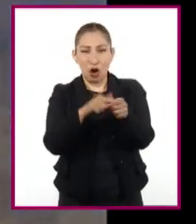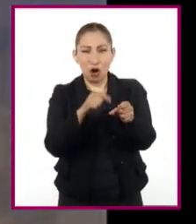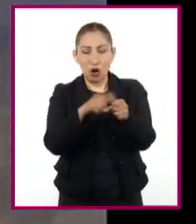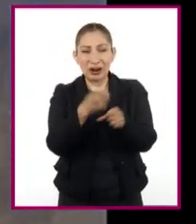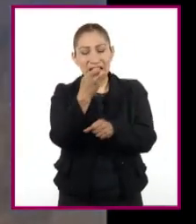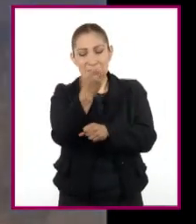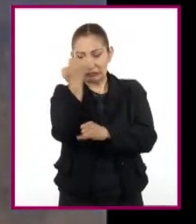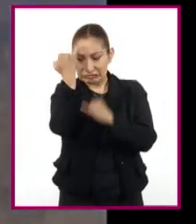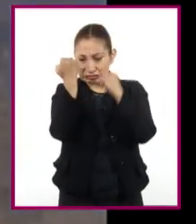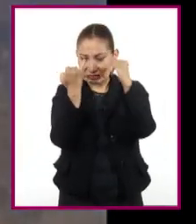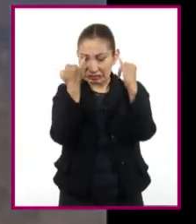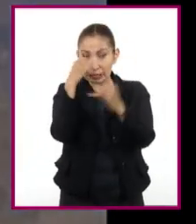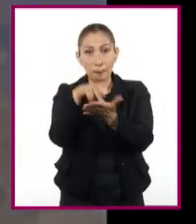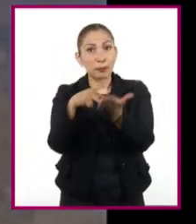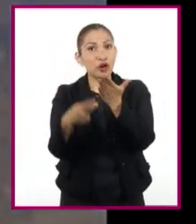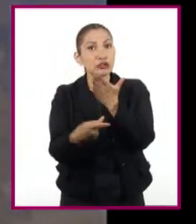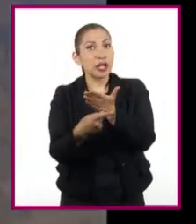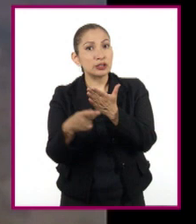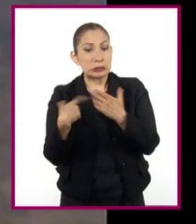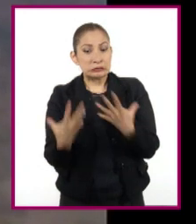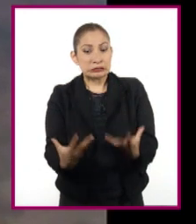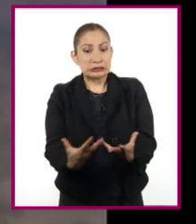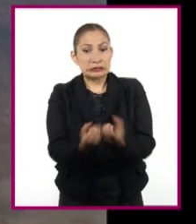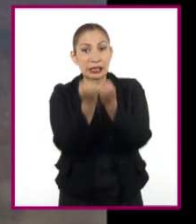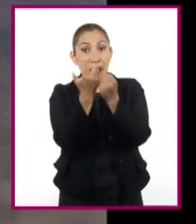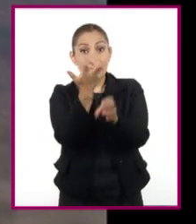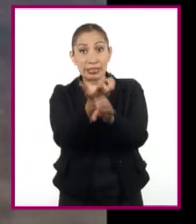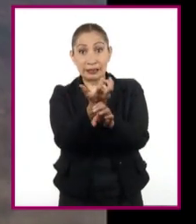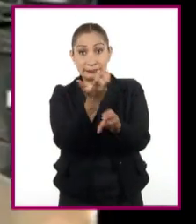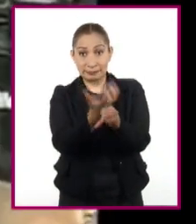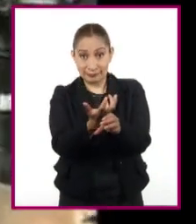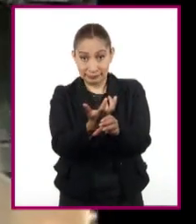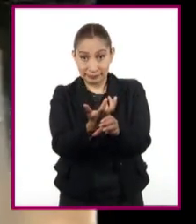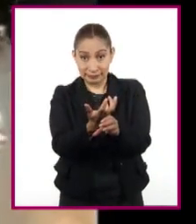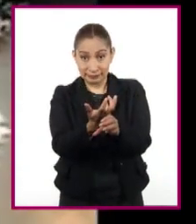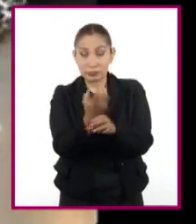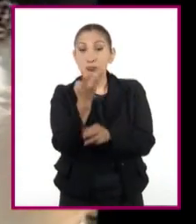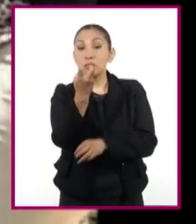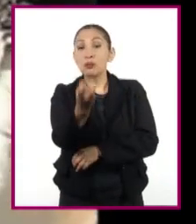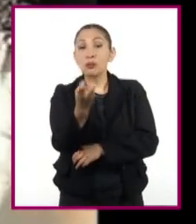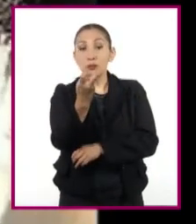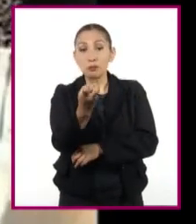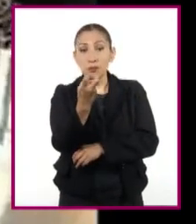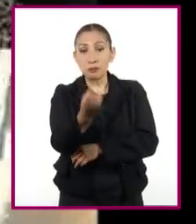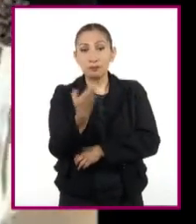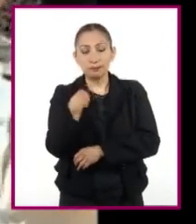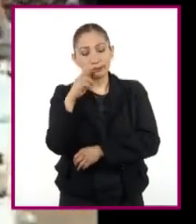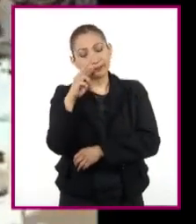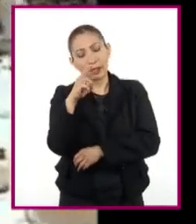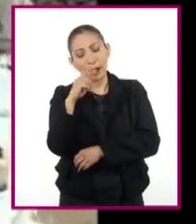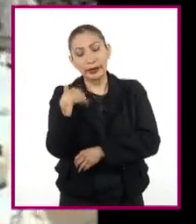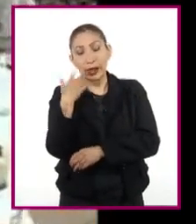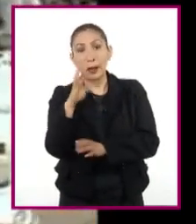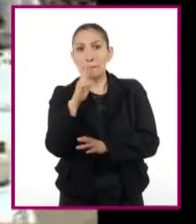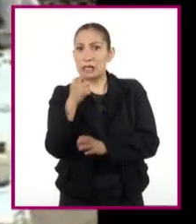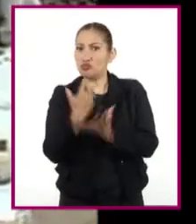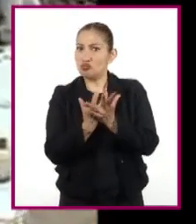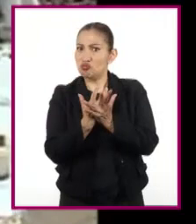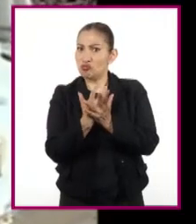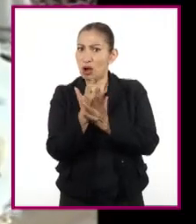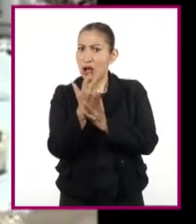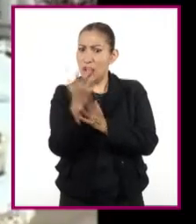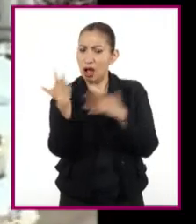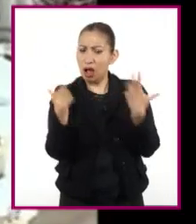Esta situación dio origen a un proyecto de recuperación en Estados Unidos. Para ello, se optó por una medida drástica